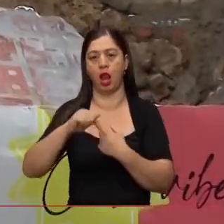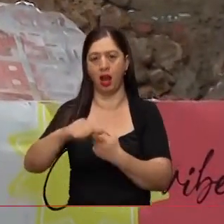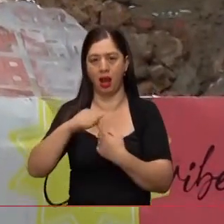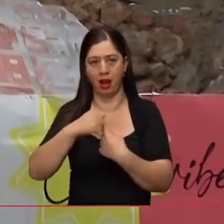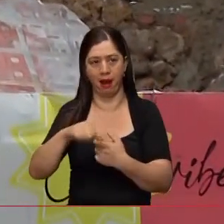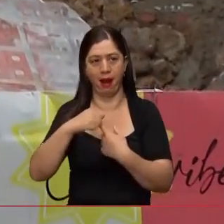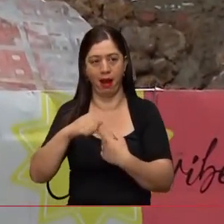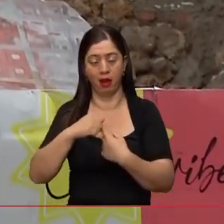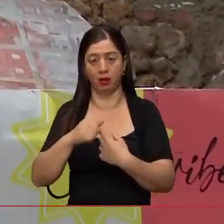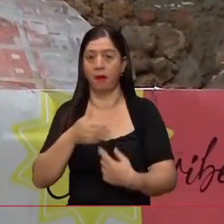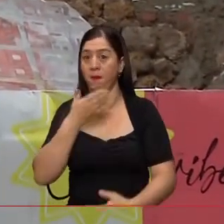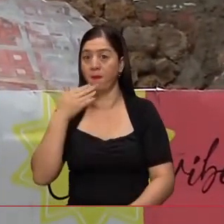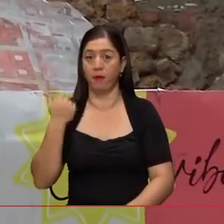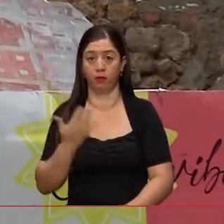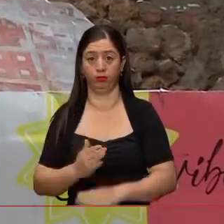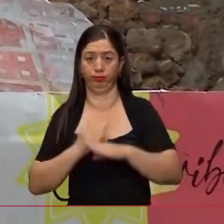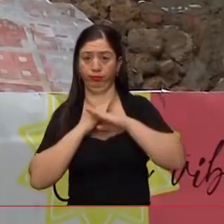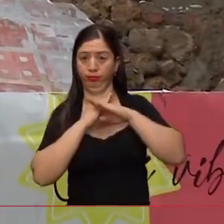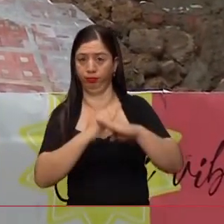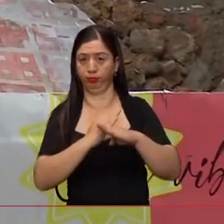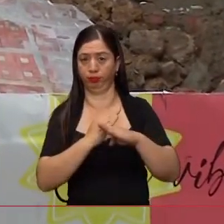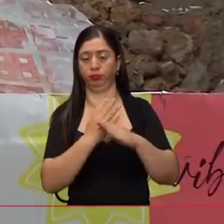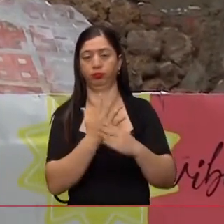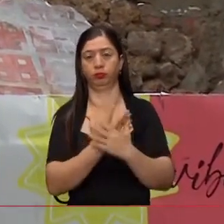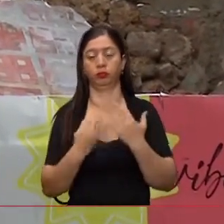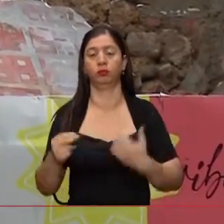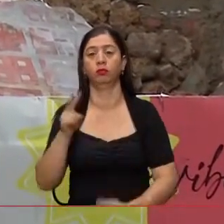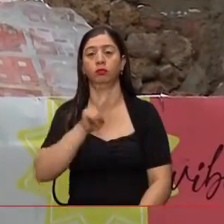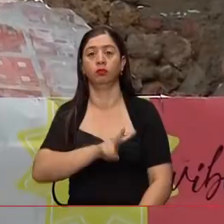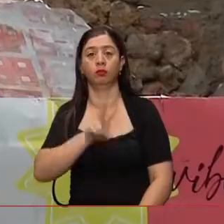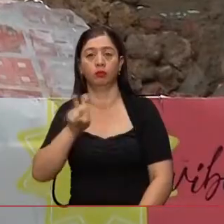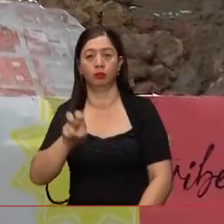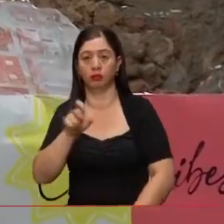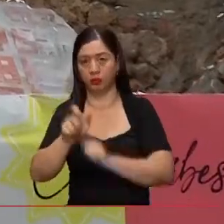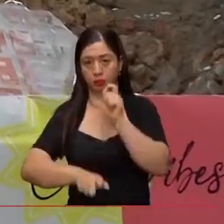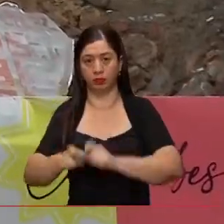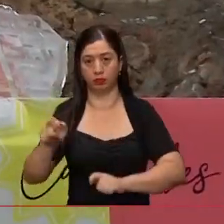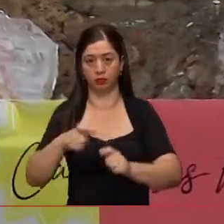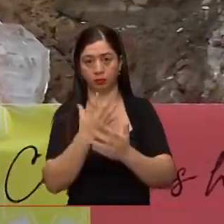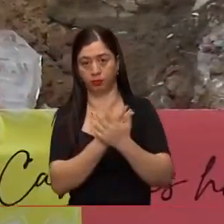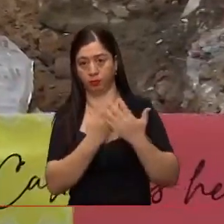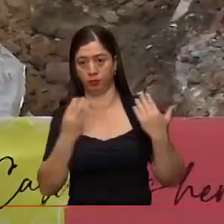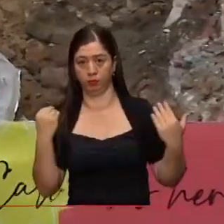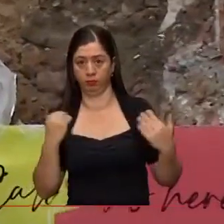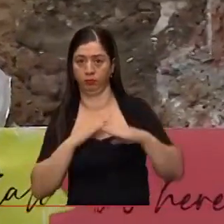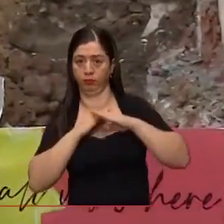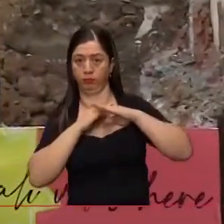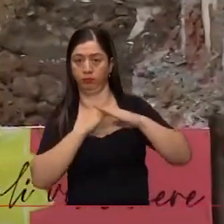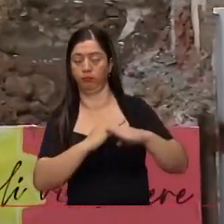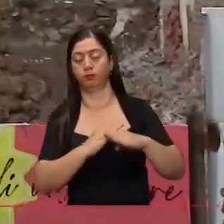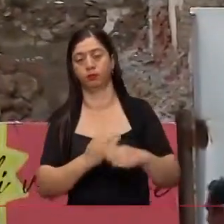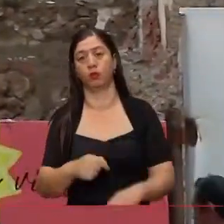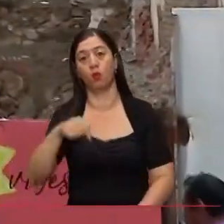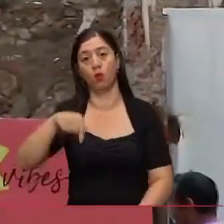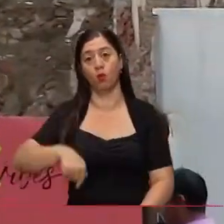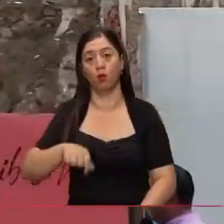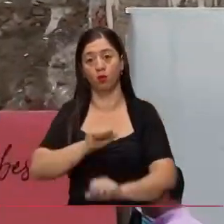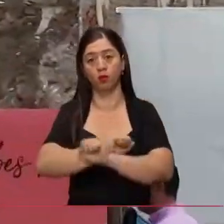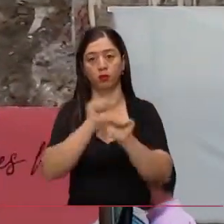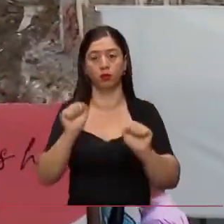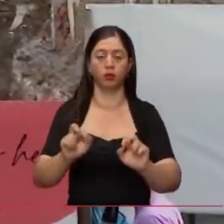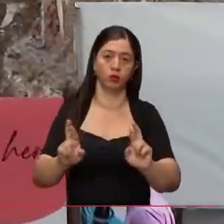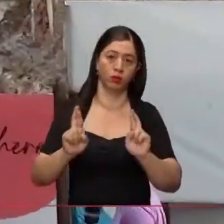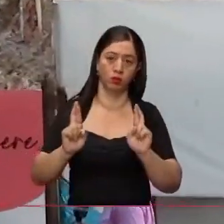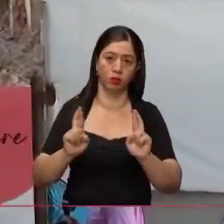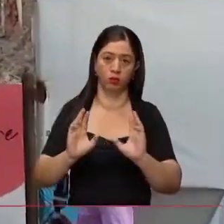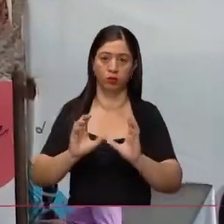y por prevención fueron evacuadas cerca de 27 personas. Se espera que en la mañana de hoy, integrantes